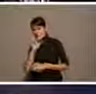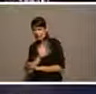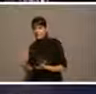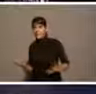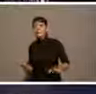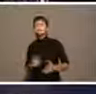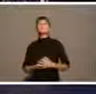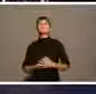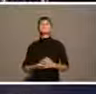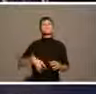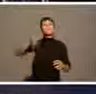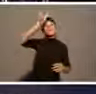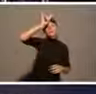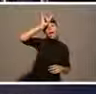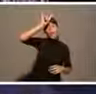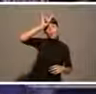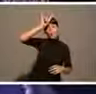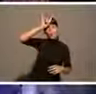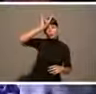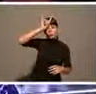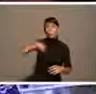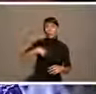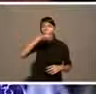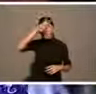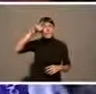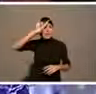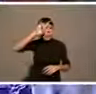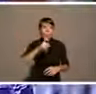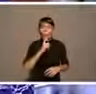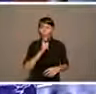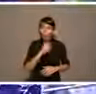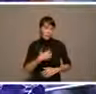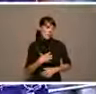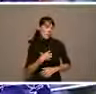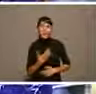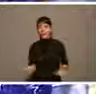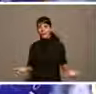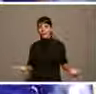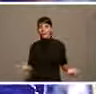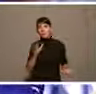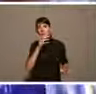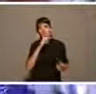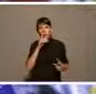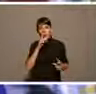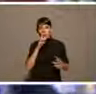¡Ay, Tauro, mi Tauro! ¿Cómo me voy a olvidar de ti, Tauro? Pasamos a Escorpio.